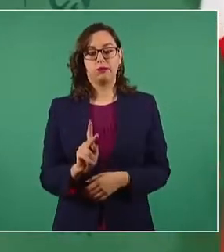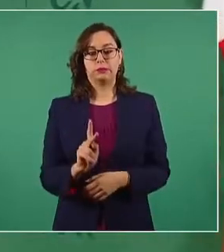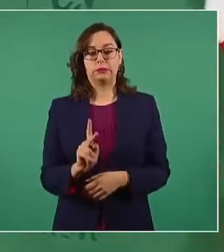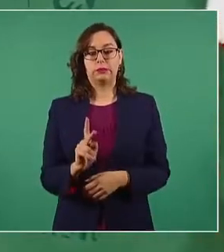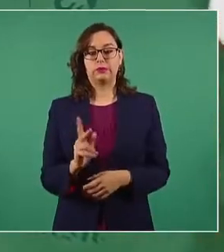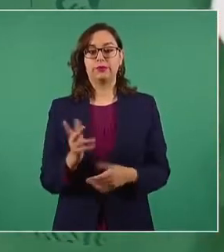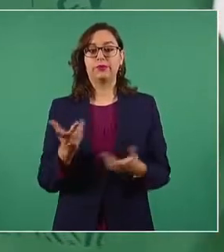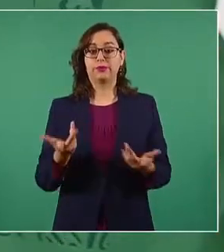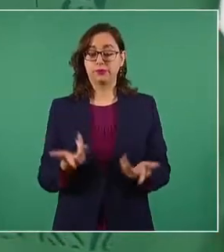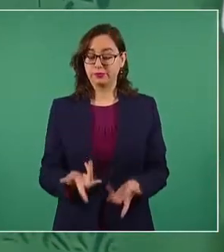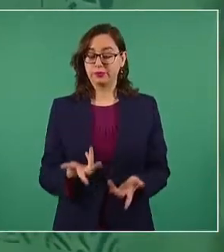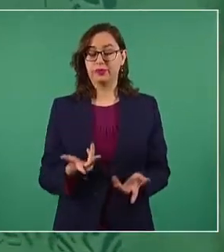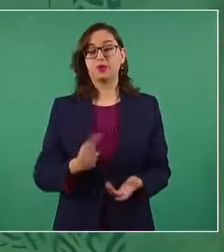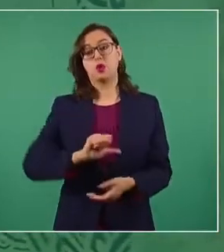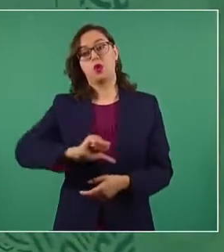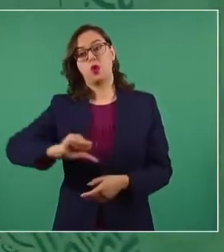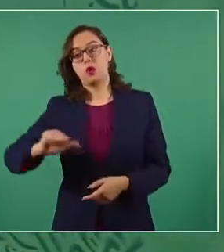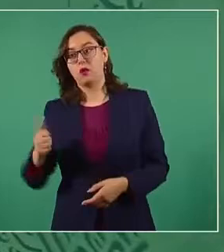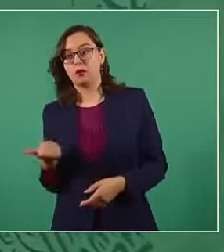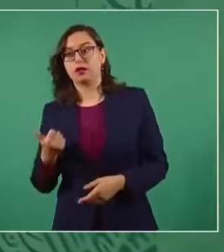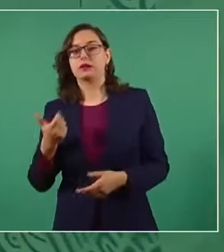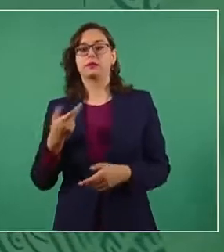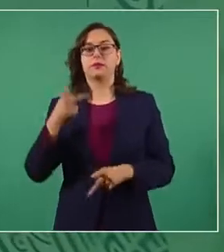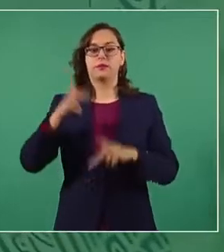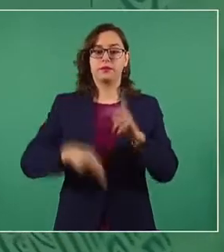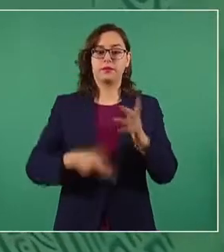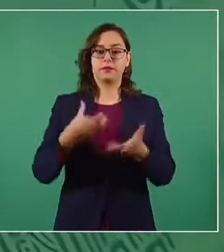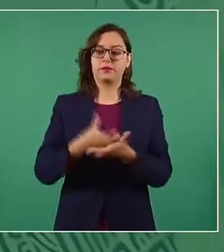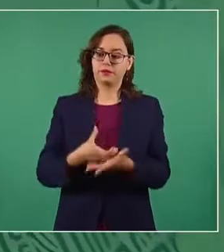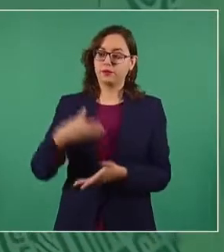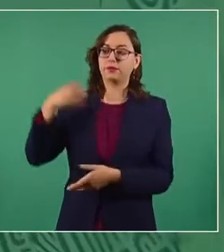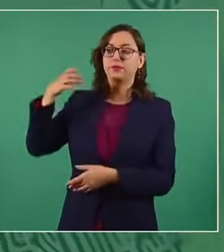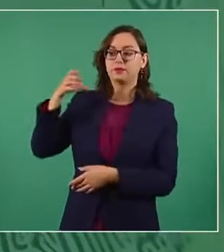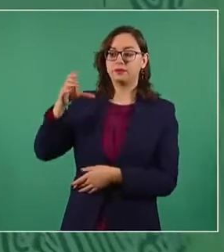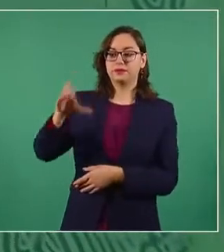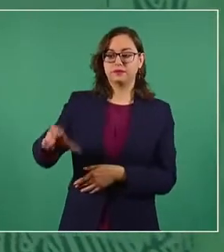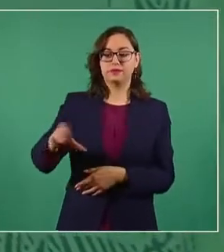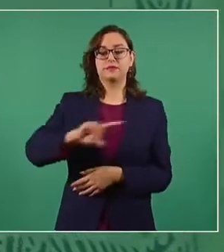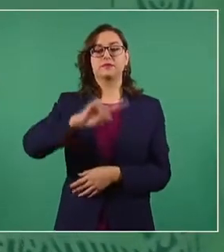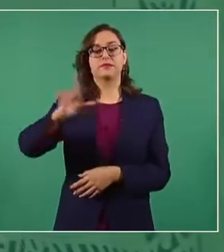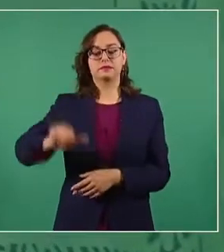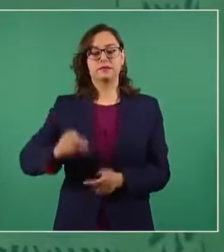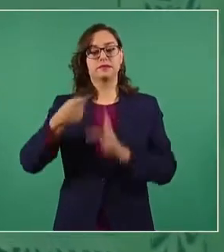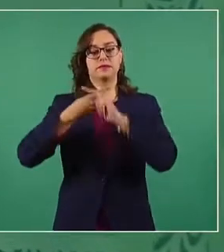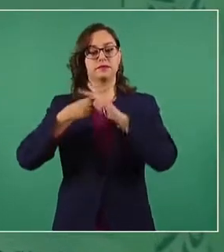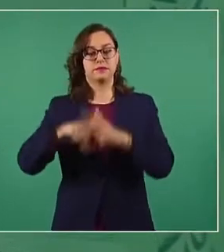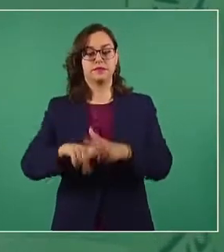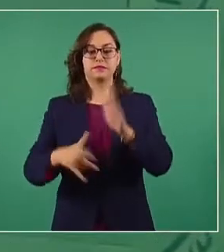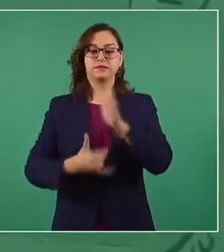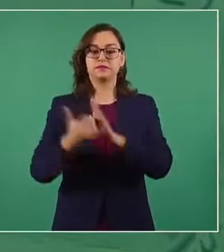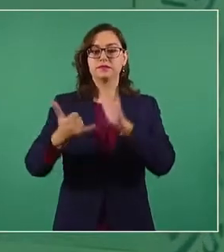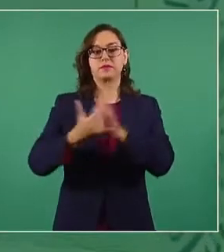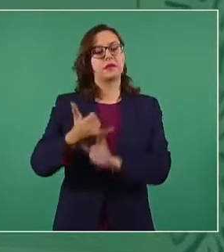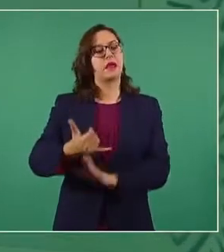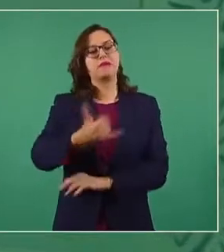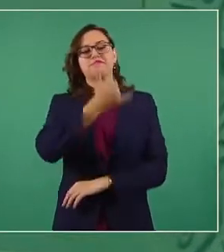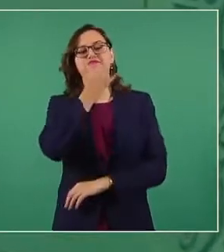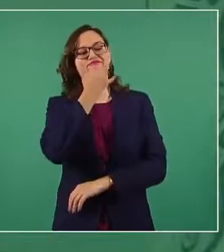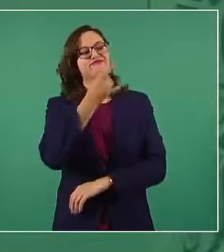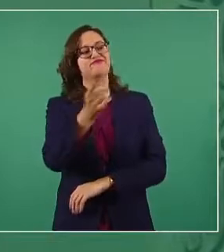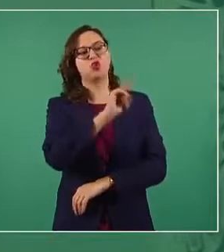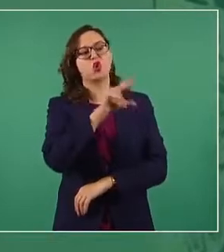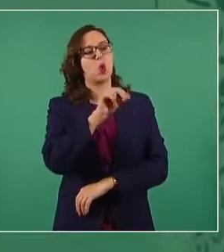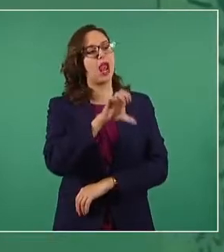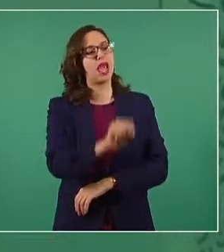recibían el anticipo y desde que empezaban a trabajar ya estaban pidiendo